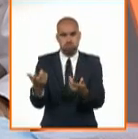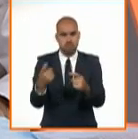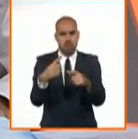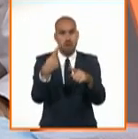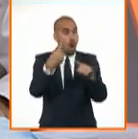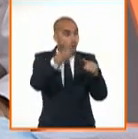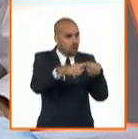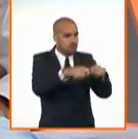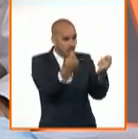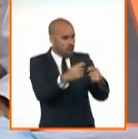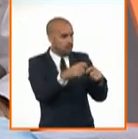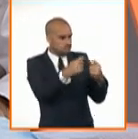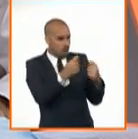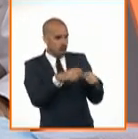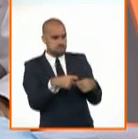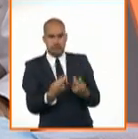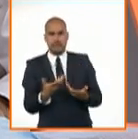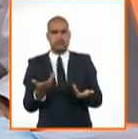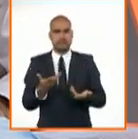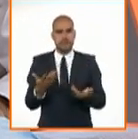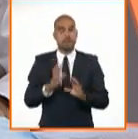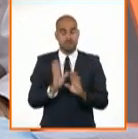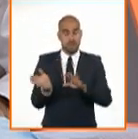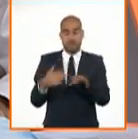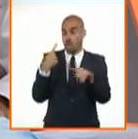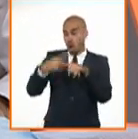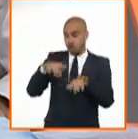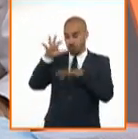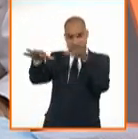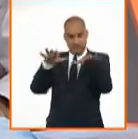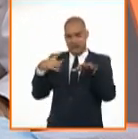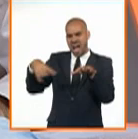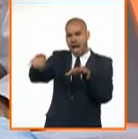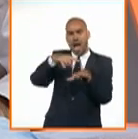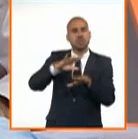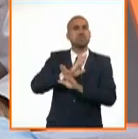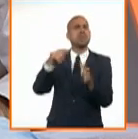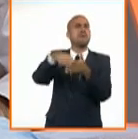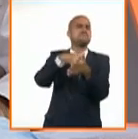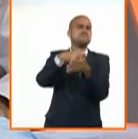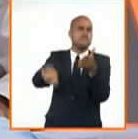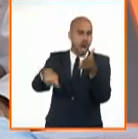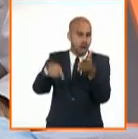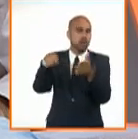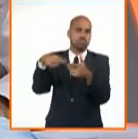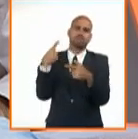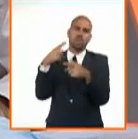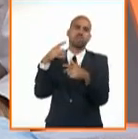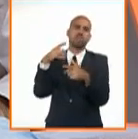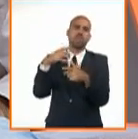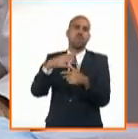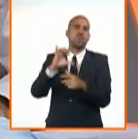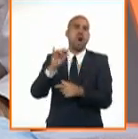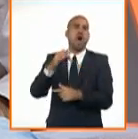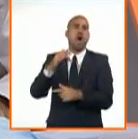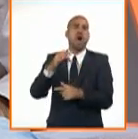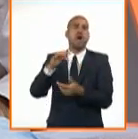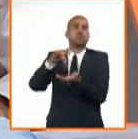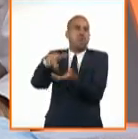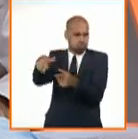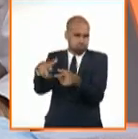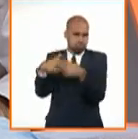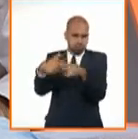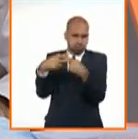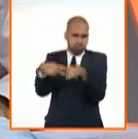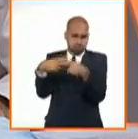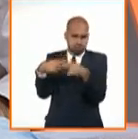unidades que tenían un mantenimiento programado para hacer poder asegurar el verano y bueno esta coincidencia entre las unidades que han estado